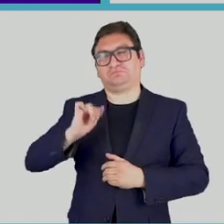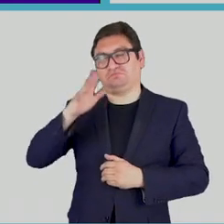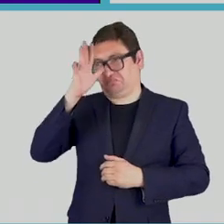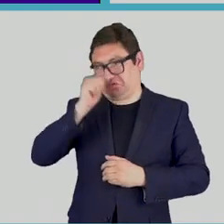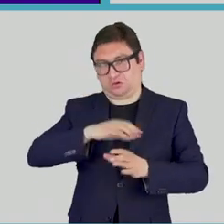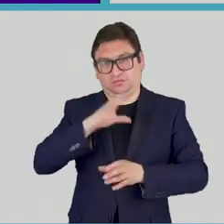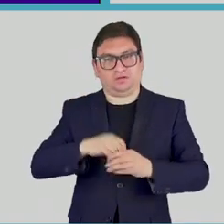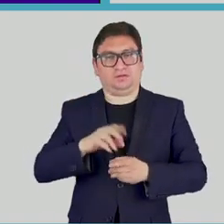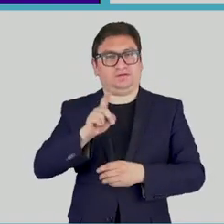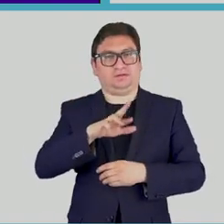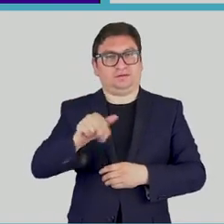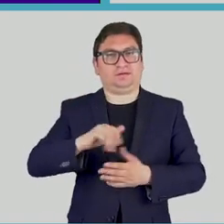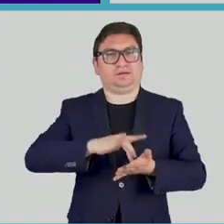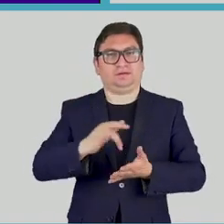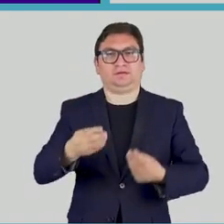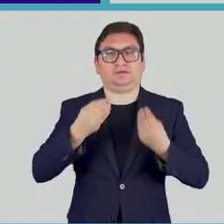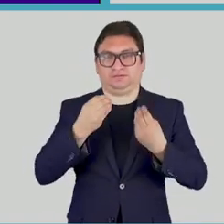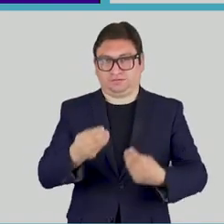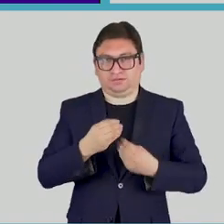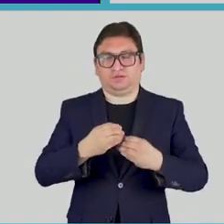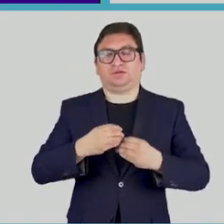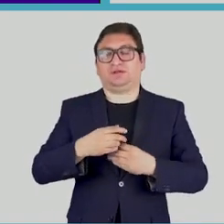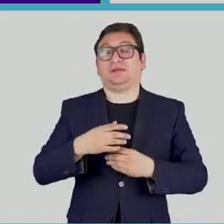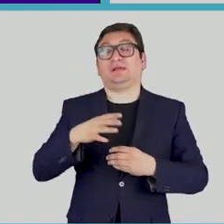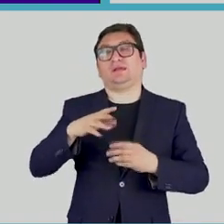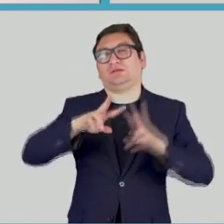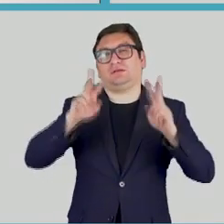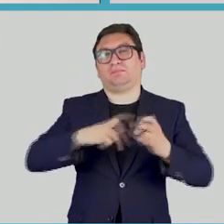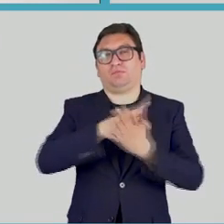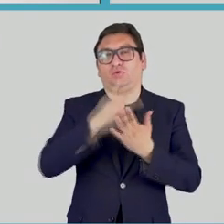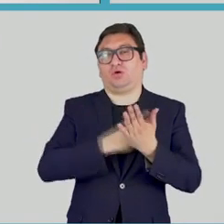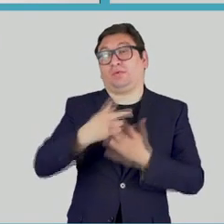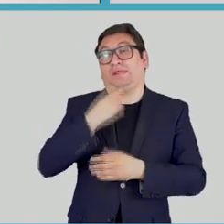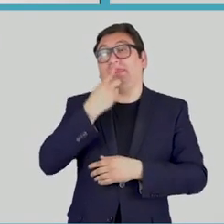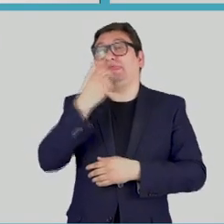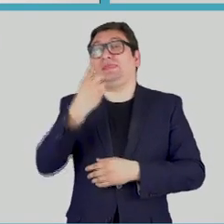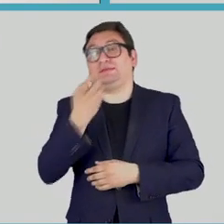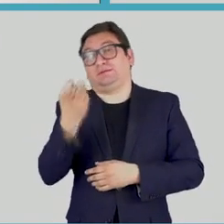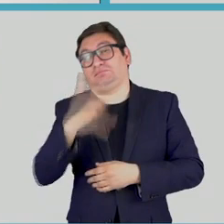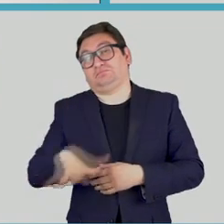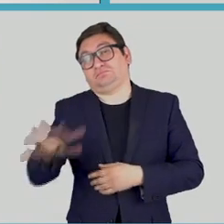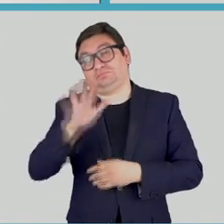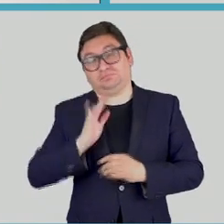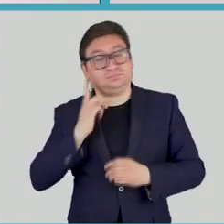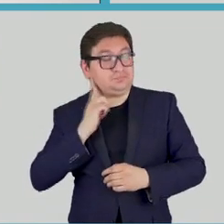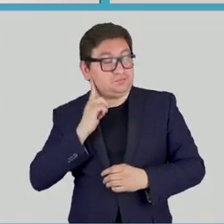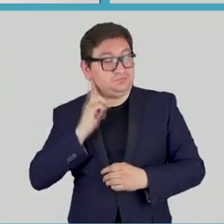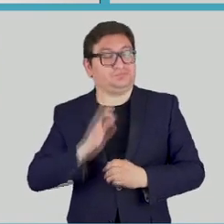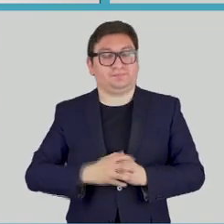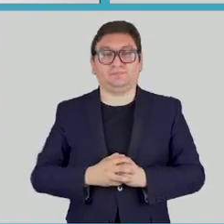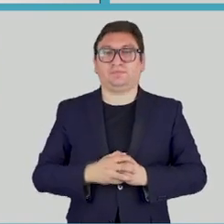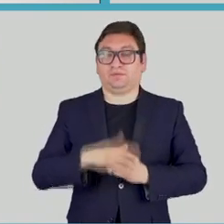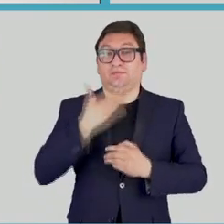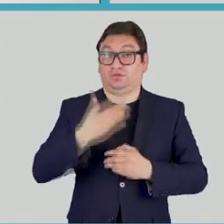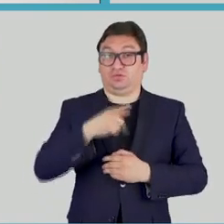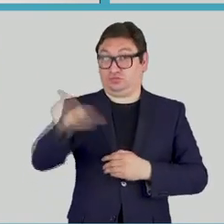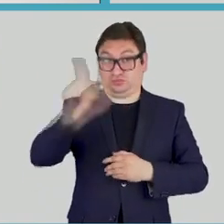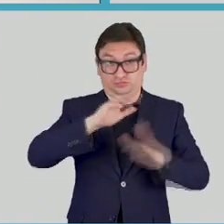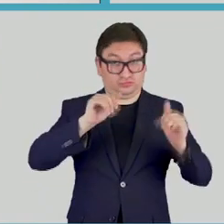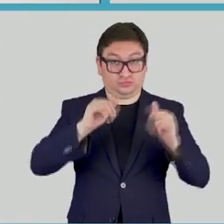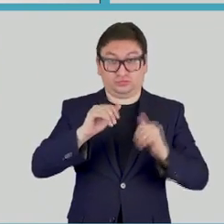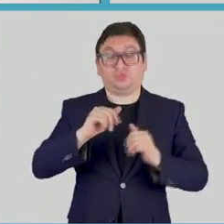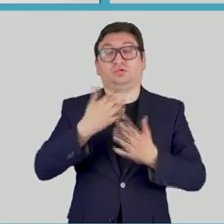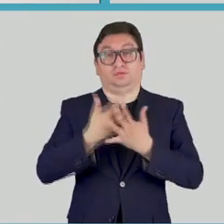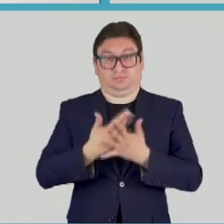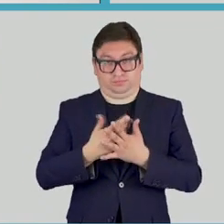pues doctor Muchísimas gracias por acompañarnos a se dice por ahí un gusto agradezco la invitación y pues no se